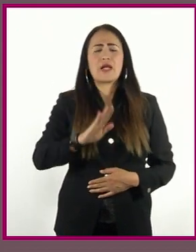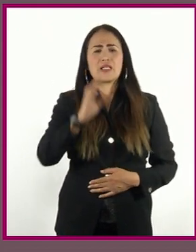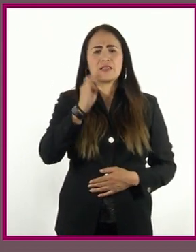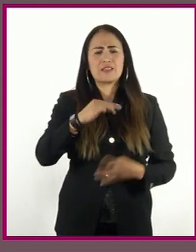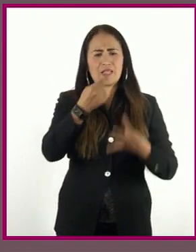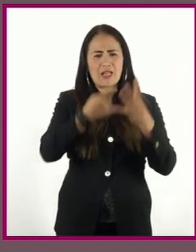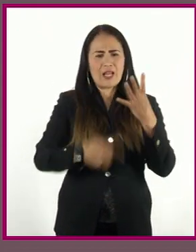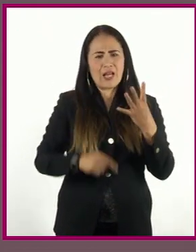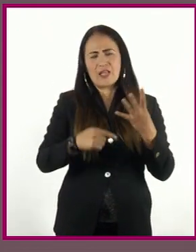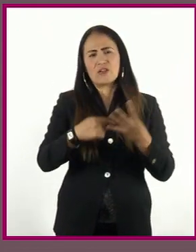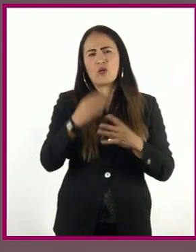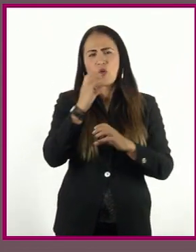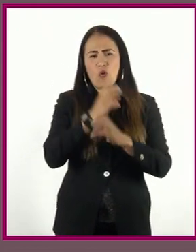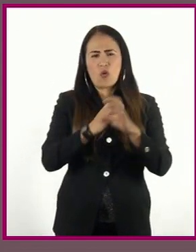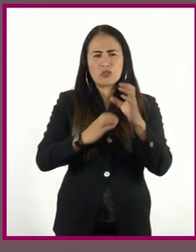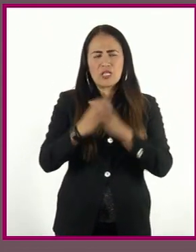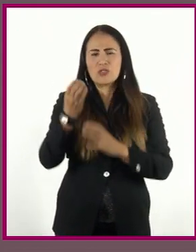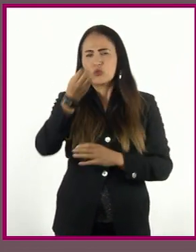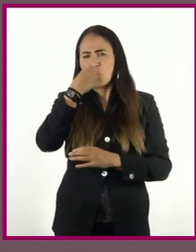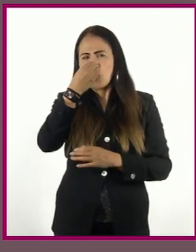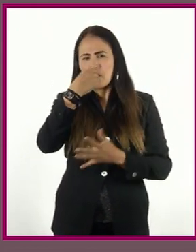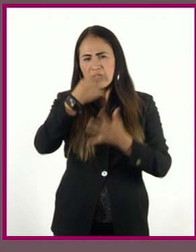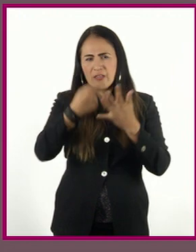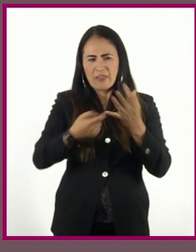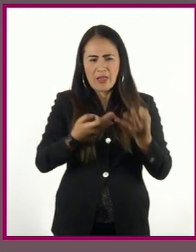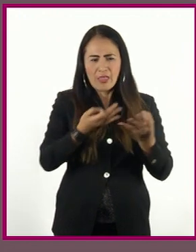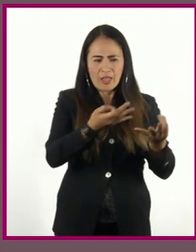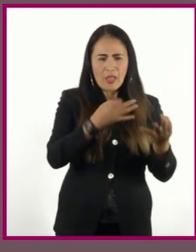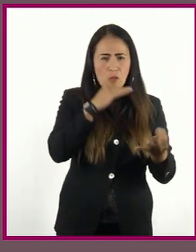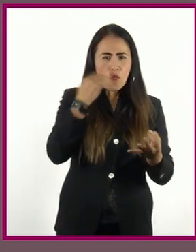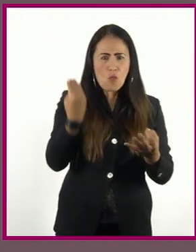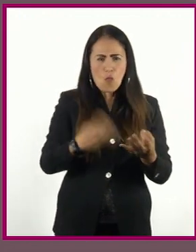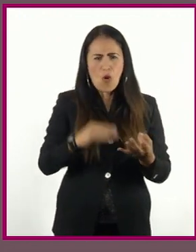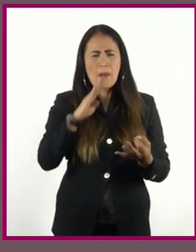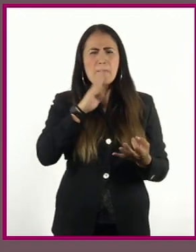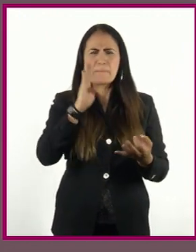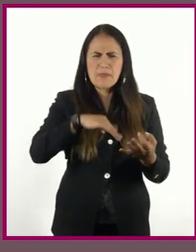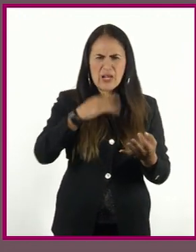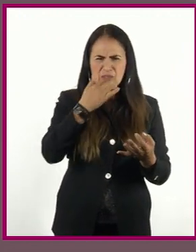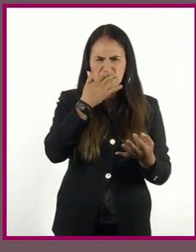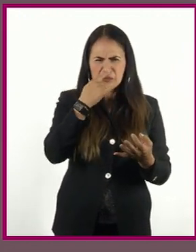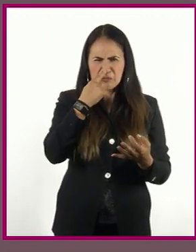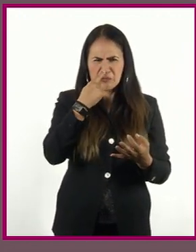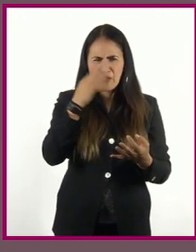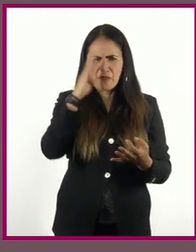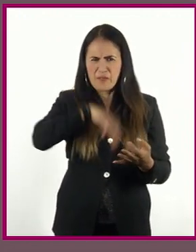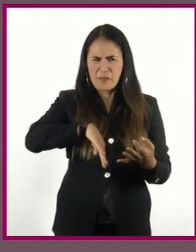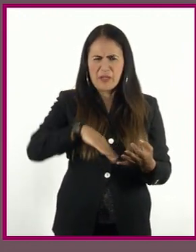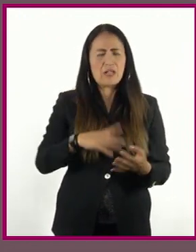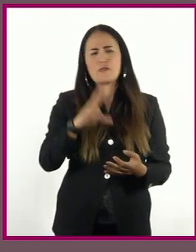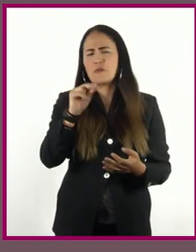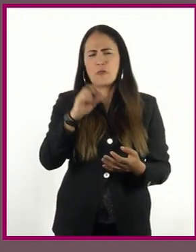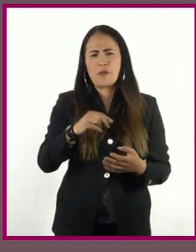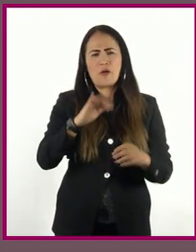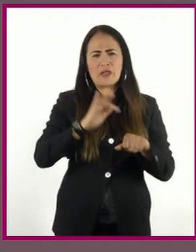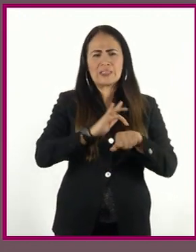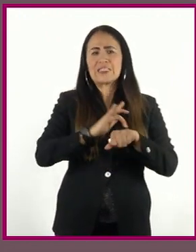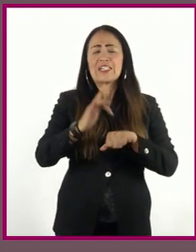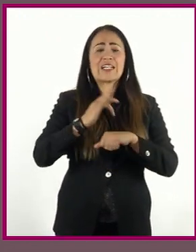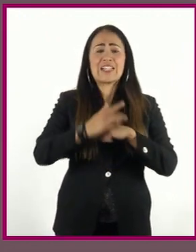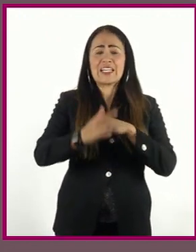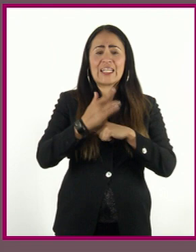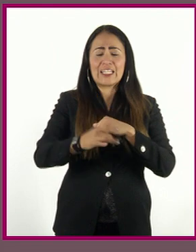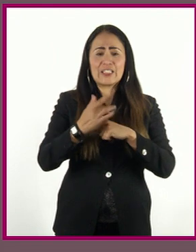llamado salsa borracha. El mole no tiene tacha, huele muy bien, lleva queso y chile con tal